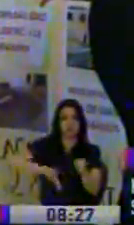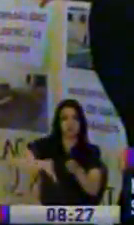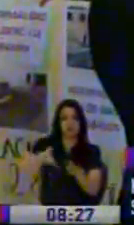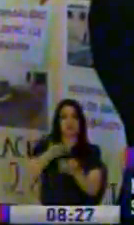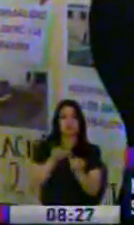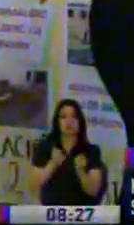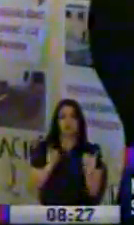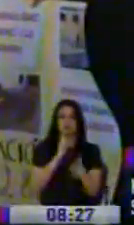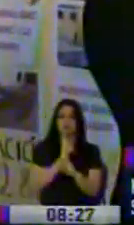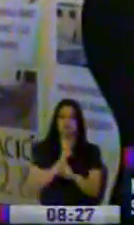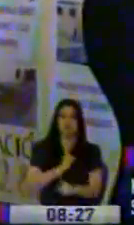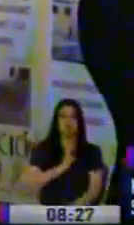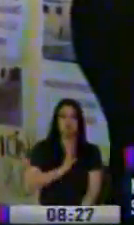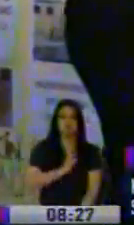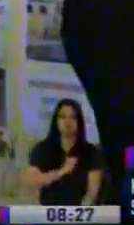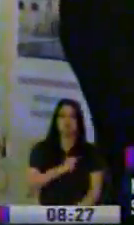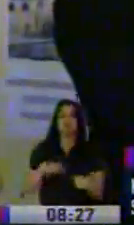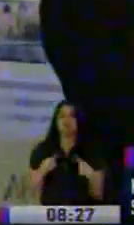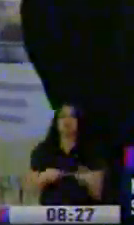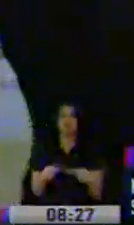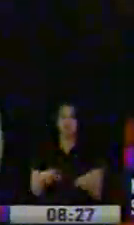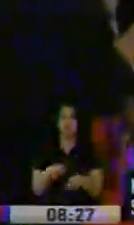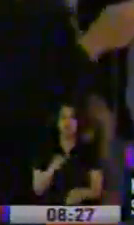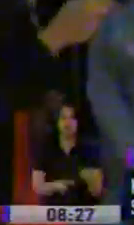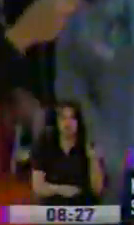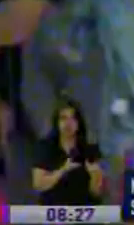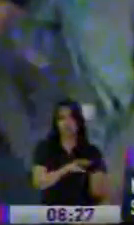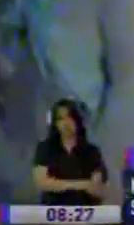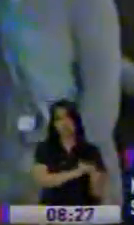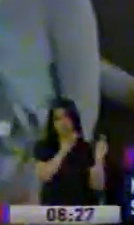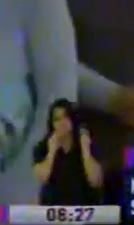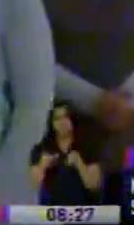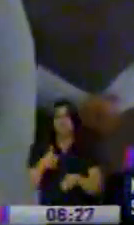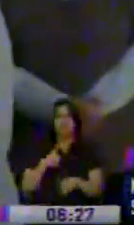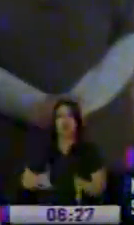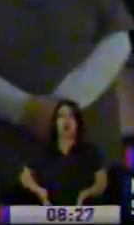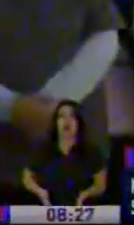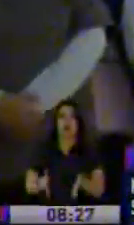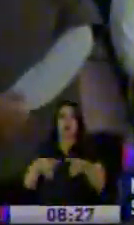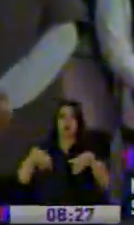estamos sufriendo por este traslado de las comerciantes a nuestra calle por